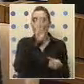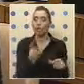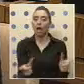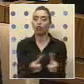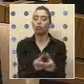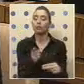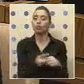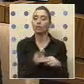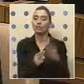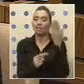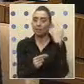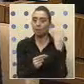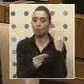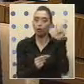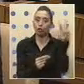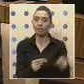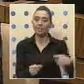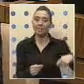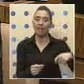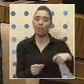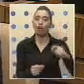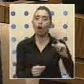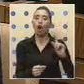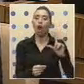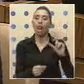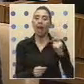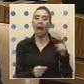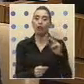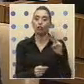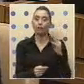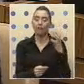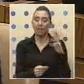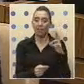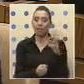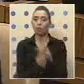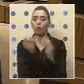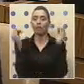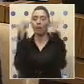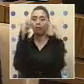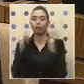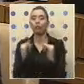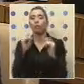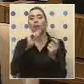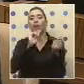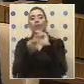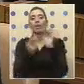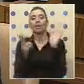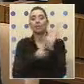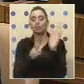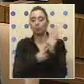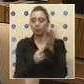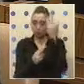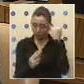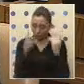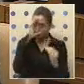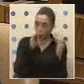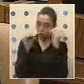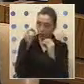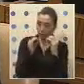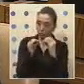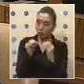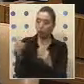que se llamó, encabezó el senador Lagos Weber, en que se planteó todo un nuevo esquema en materia tributaria. Ya entonces se recibió la opinión de